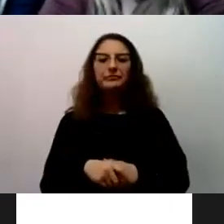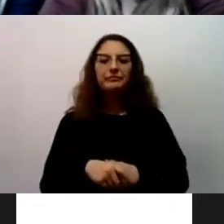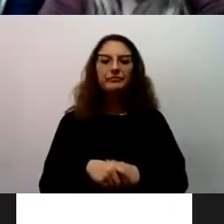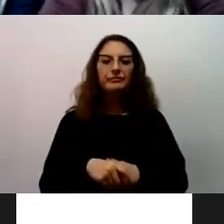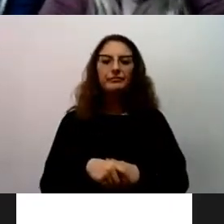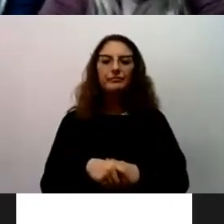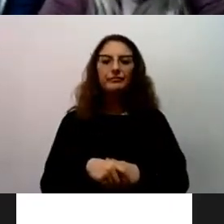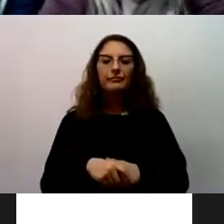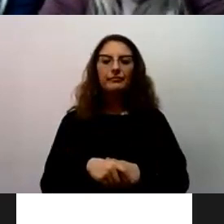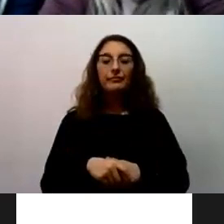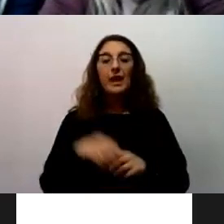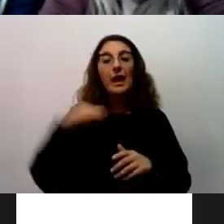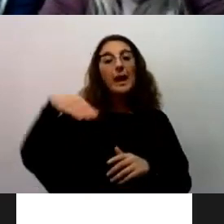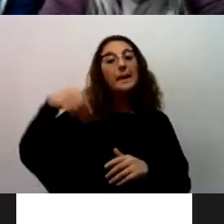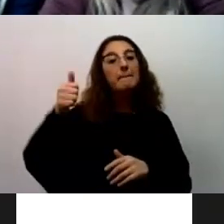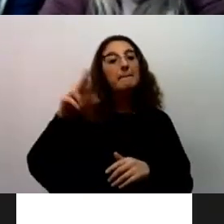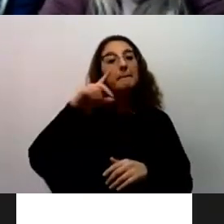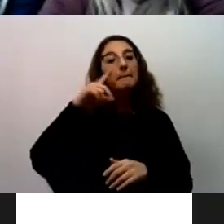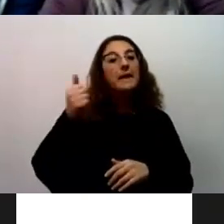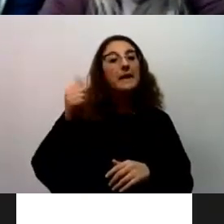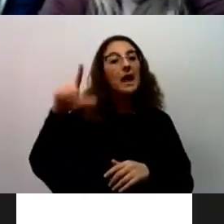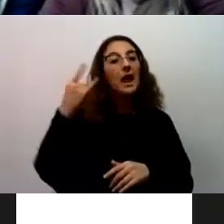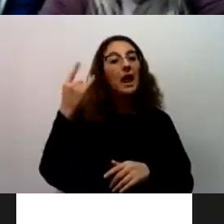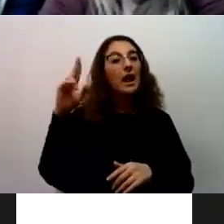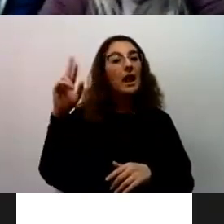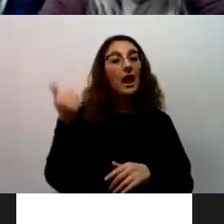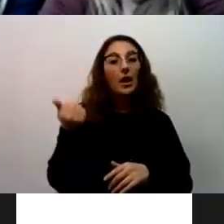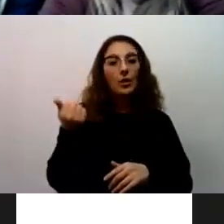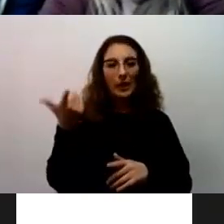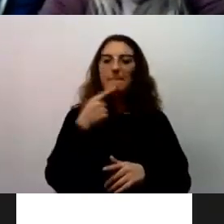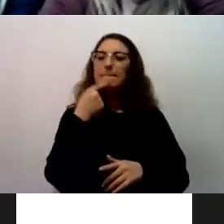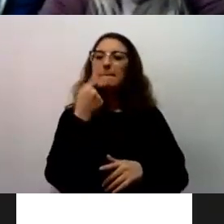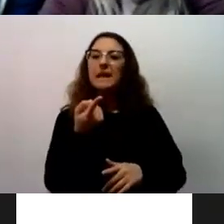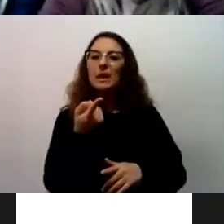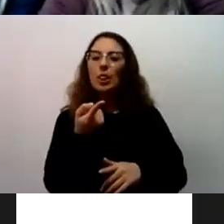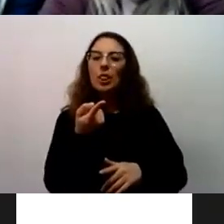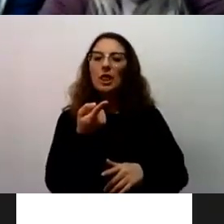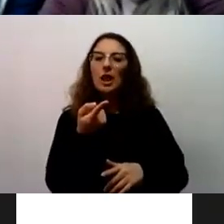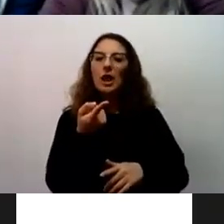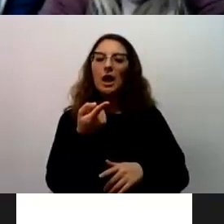Bueno, María Laura Márquez pregunta si hay